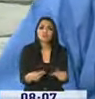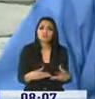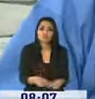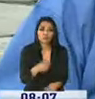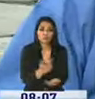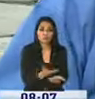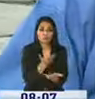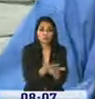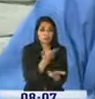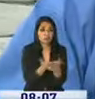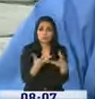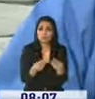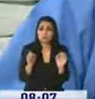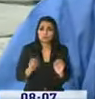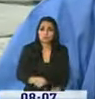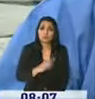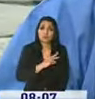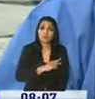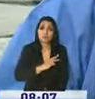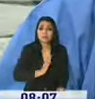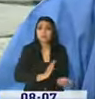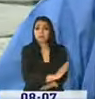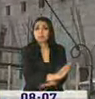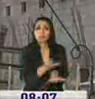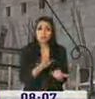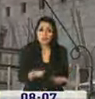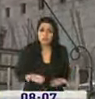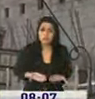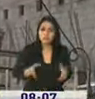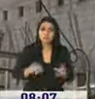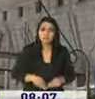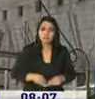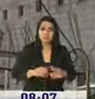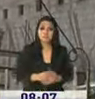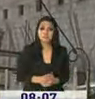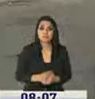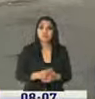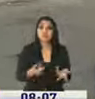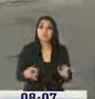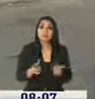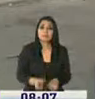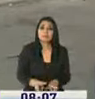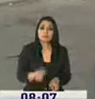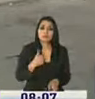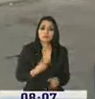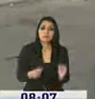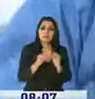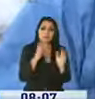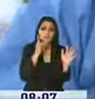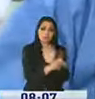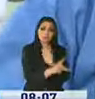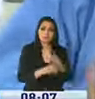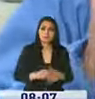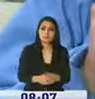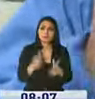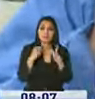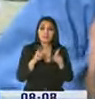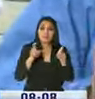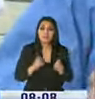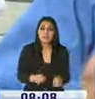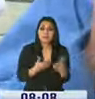hemos planteado y que el municipio las ha ignorado totalmente. Además, aseguró que se interpondrán otras medidas legales. Aquí se deberá